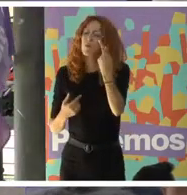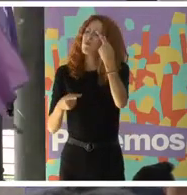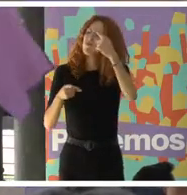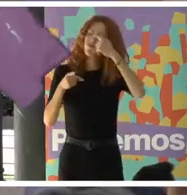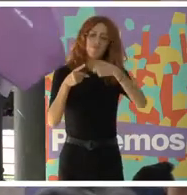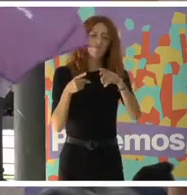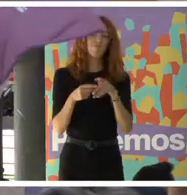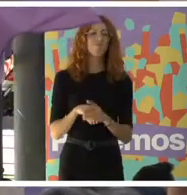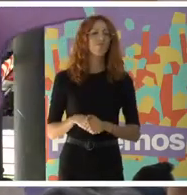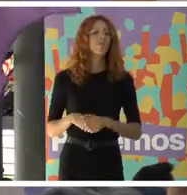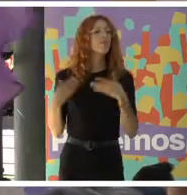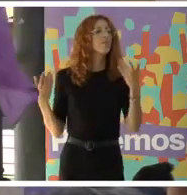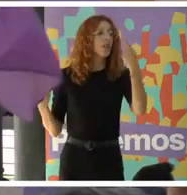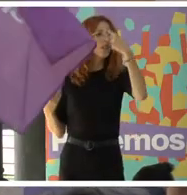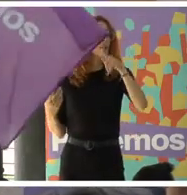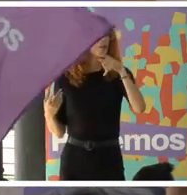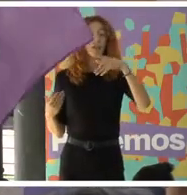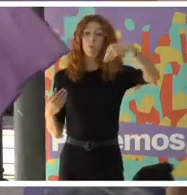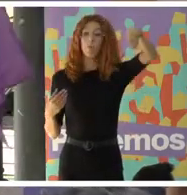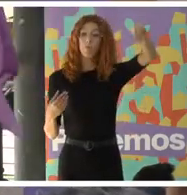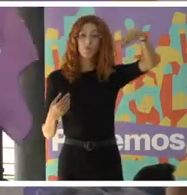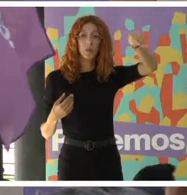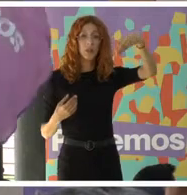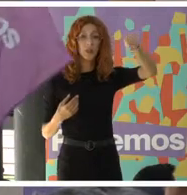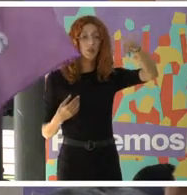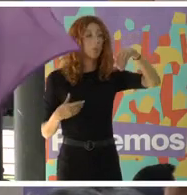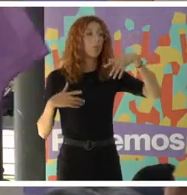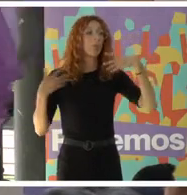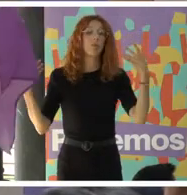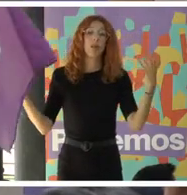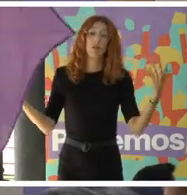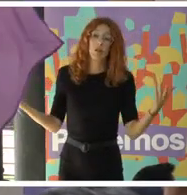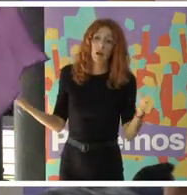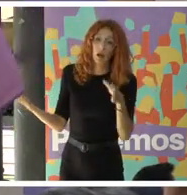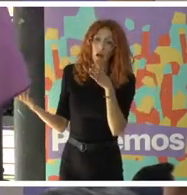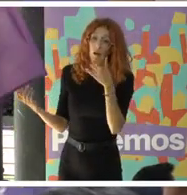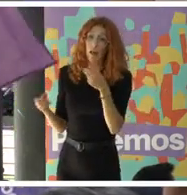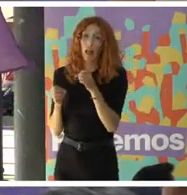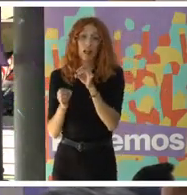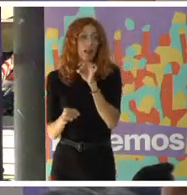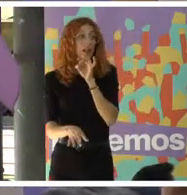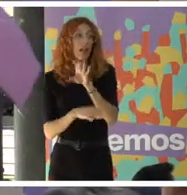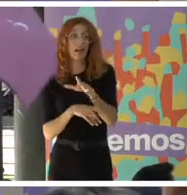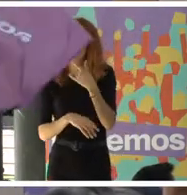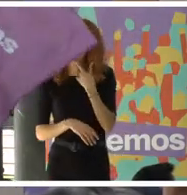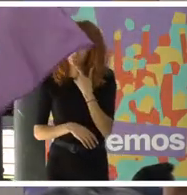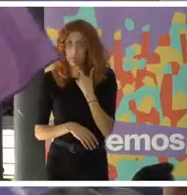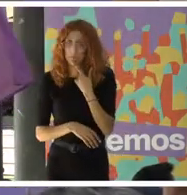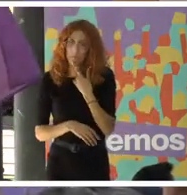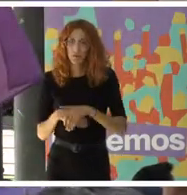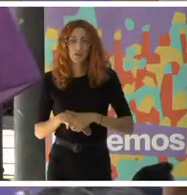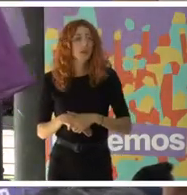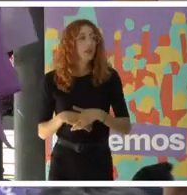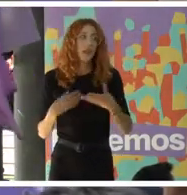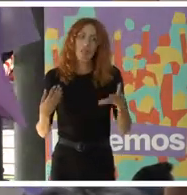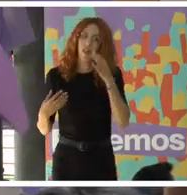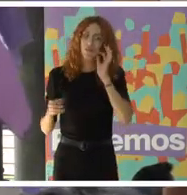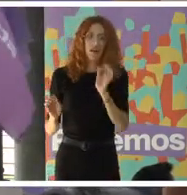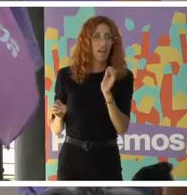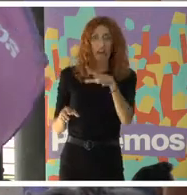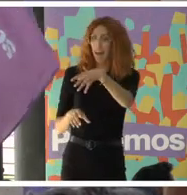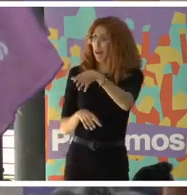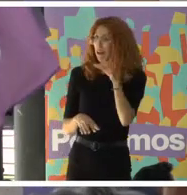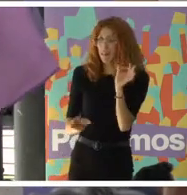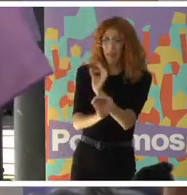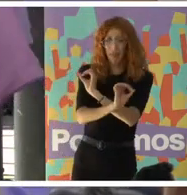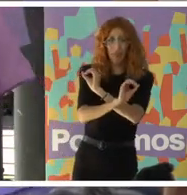cosa. ¿Sabéis que tenemos un presidente? Bueno, pues que ahora le ha dado por mandar cartitas. Yo de verdad es que no entiendo nada,